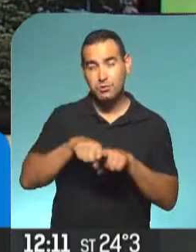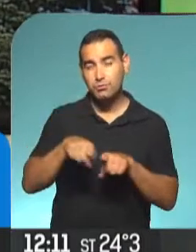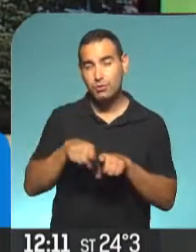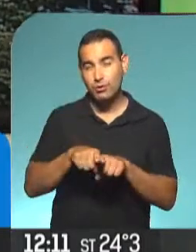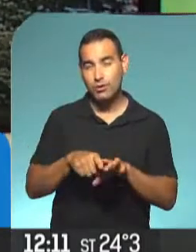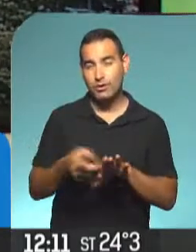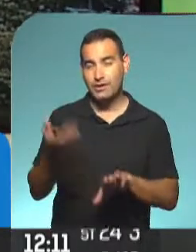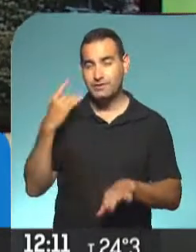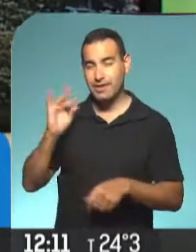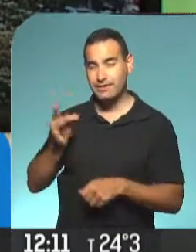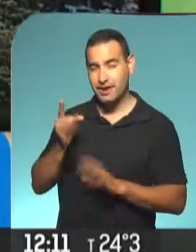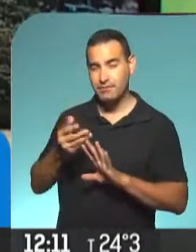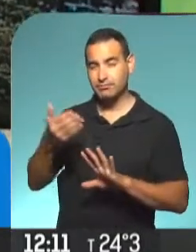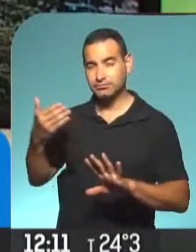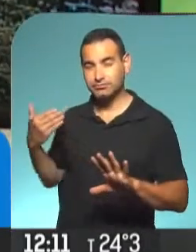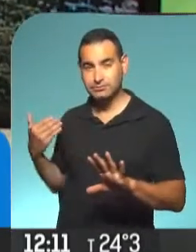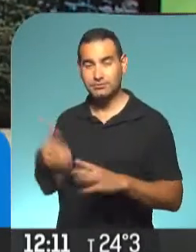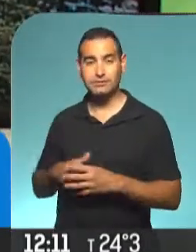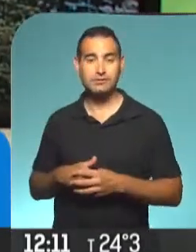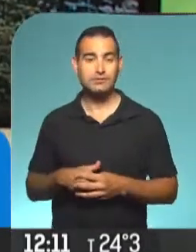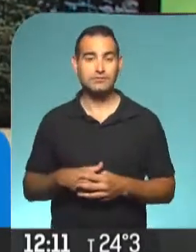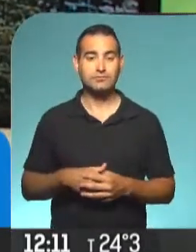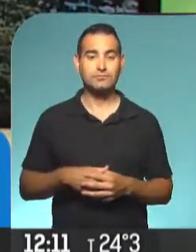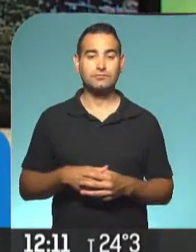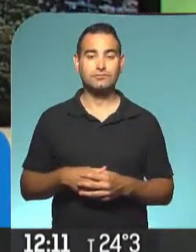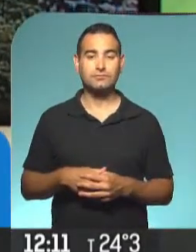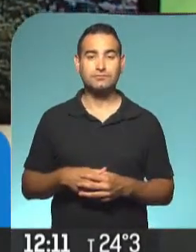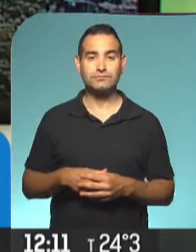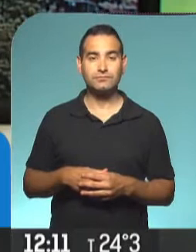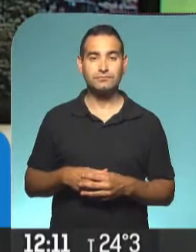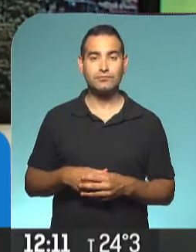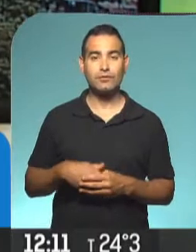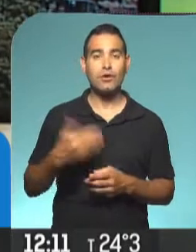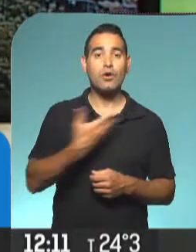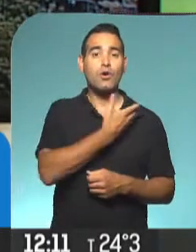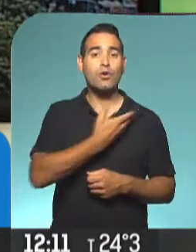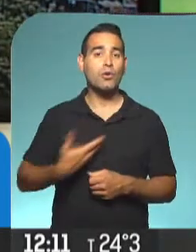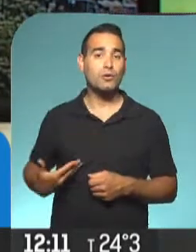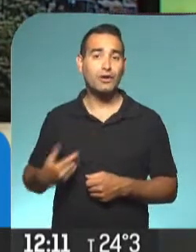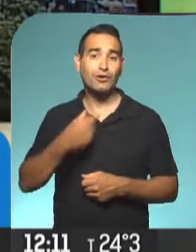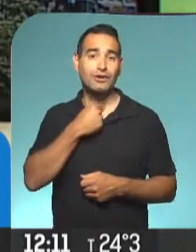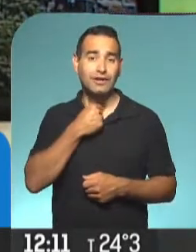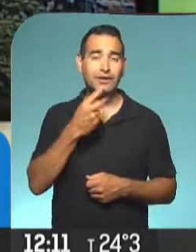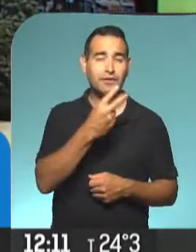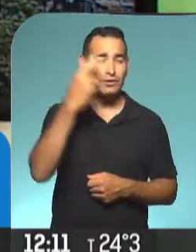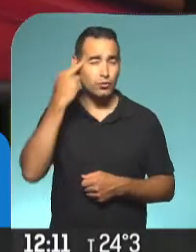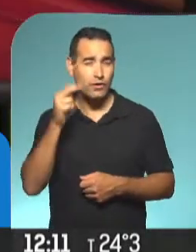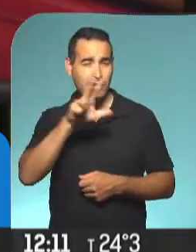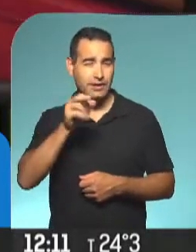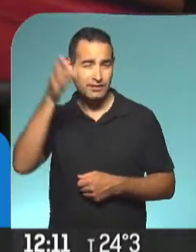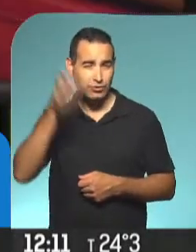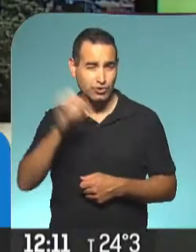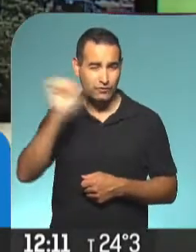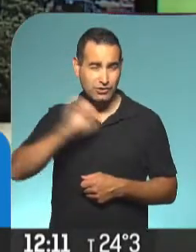en el mes de diciembre y los meses anteriores. La pauta inflacionaria que tiene el gobierno apunta a un 29-30% y no a